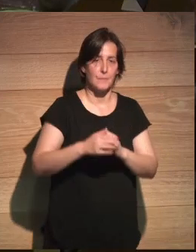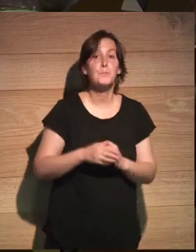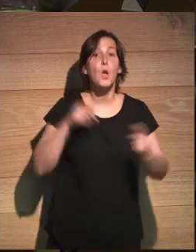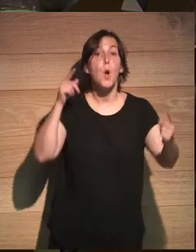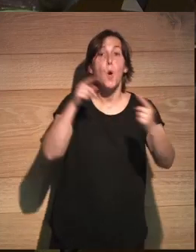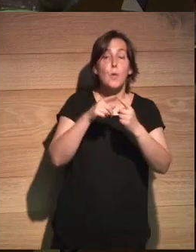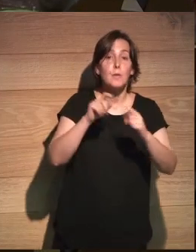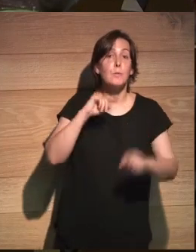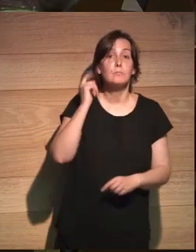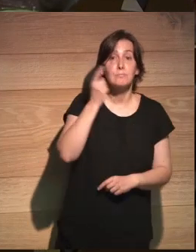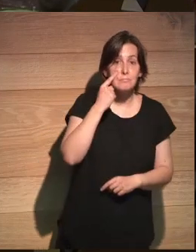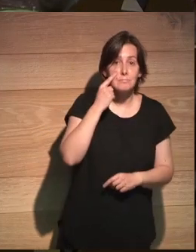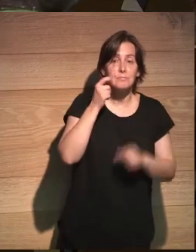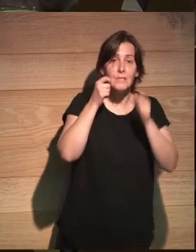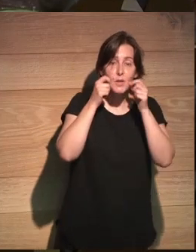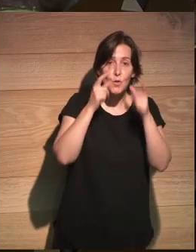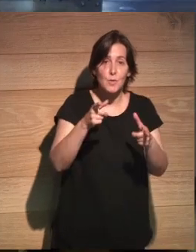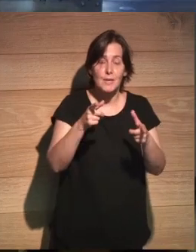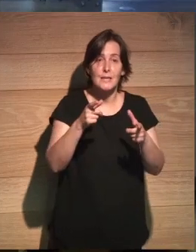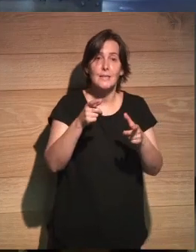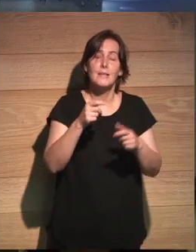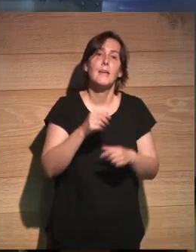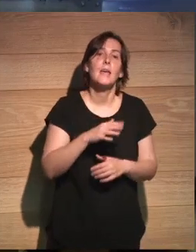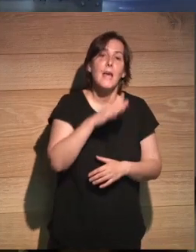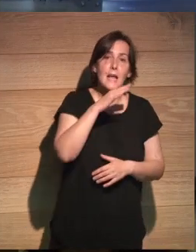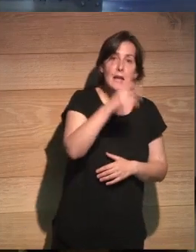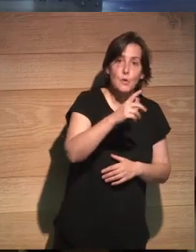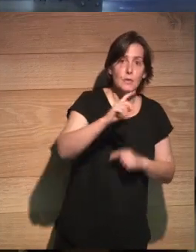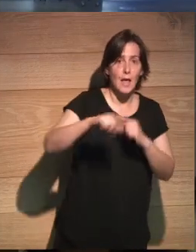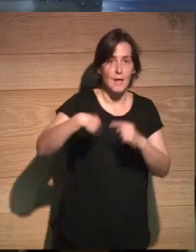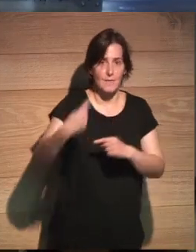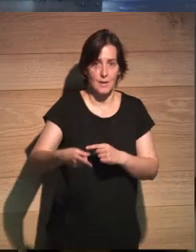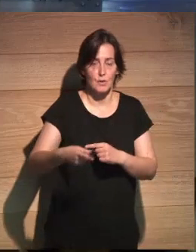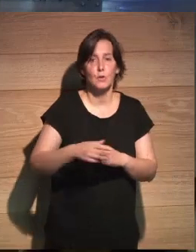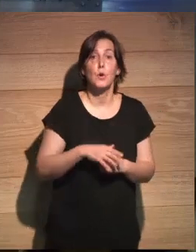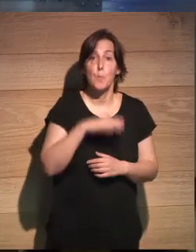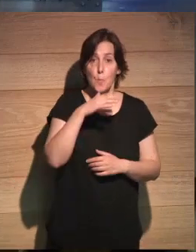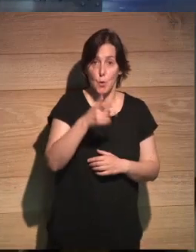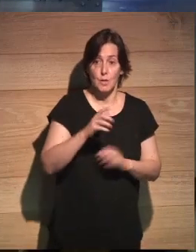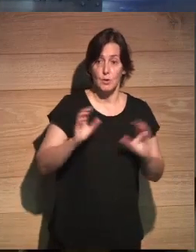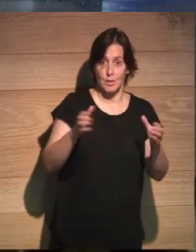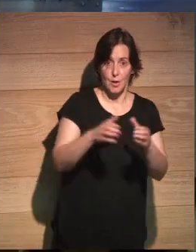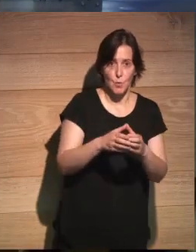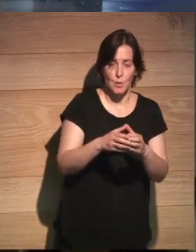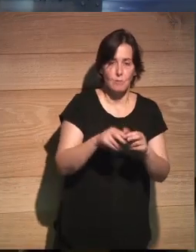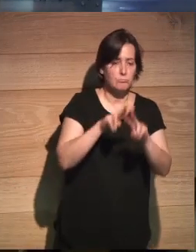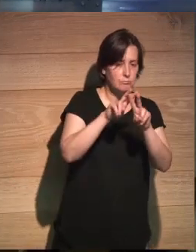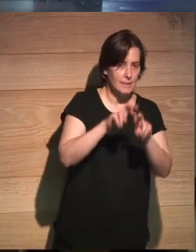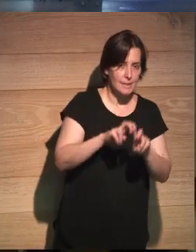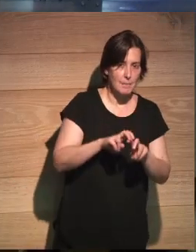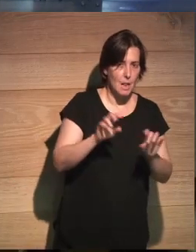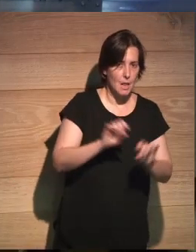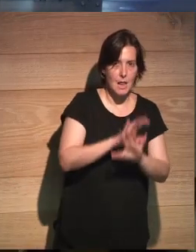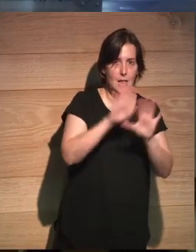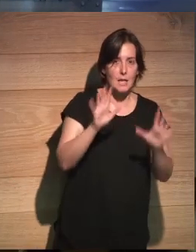objetivo es descubrir relaciones de causa y efecto. Para ello se reúnen y examinan las evidencias y se estudia